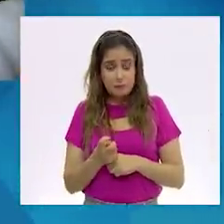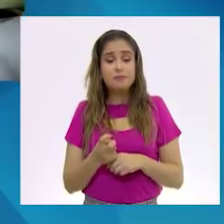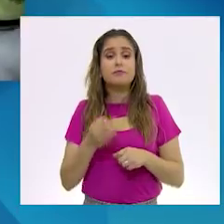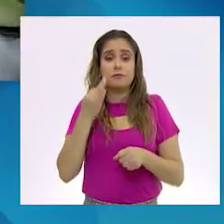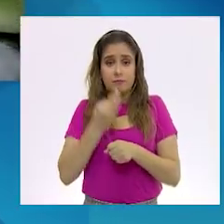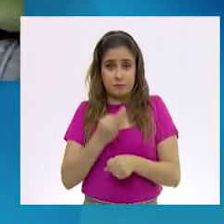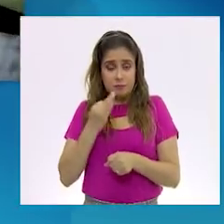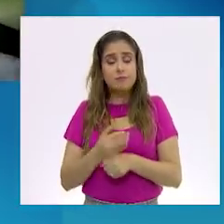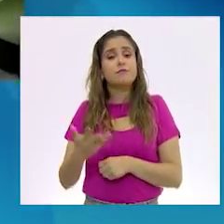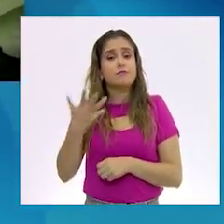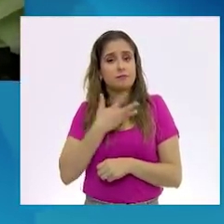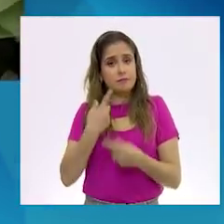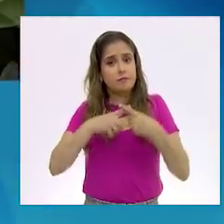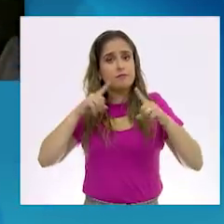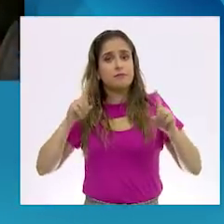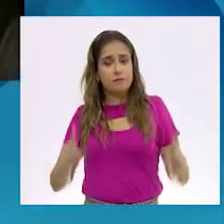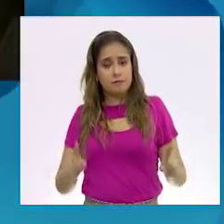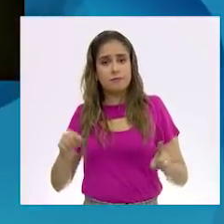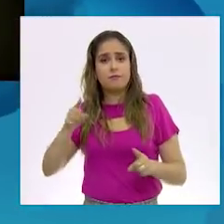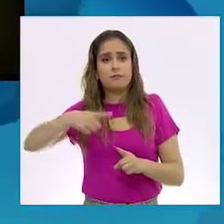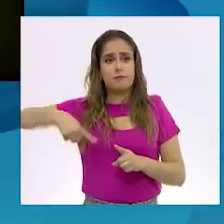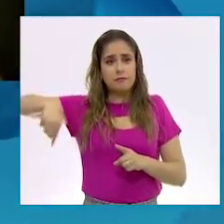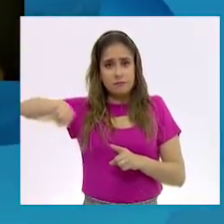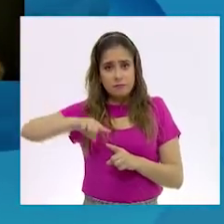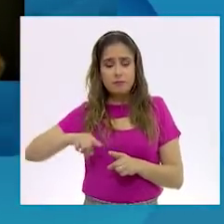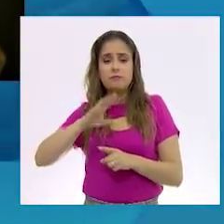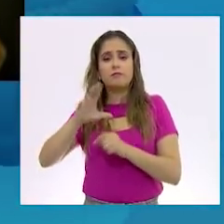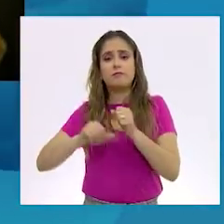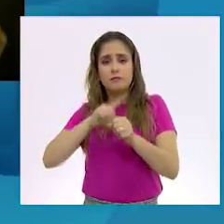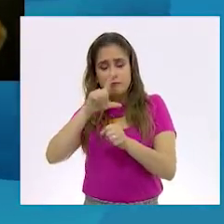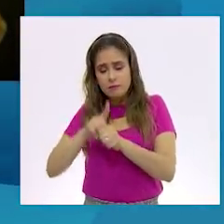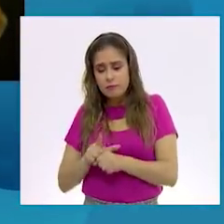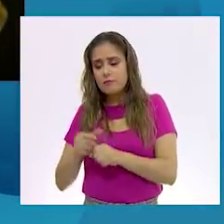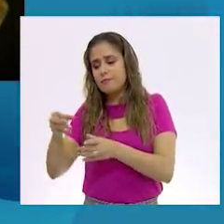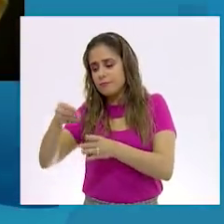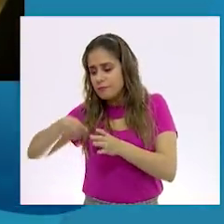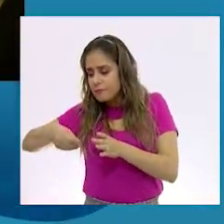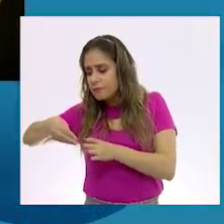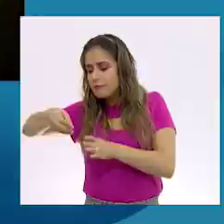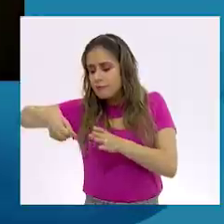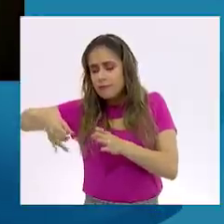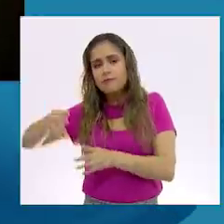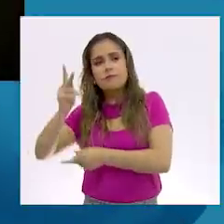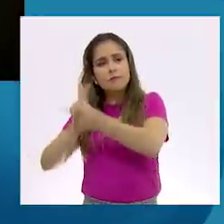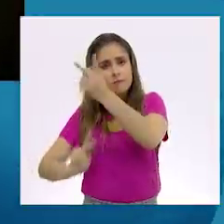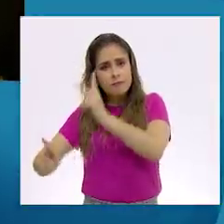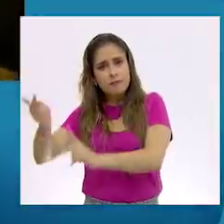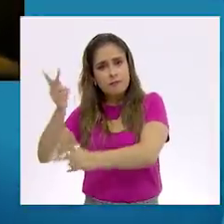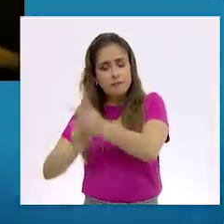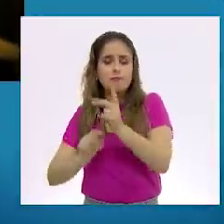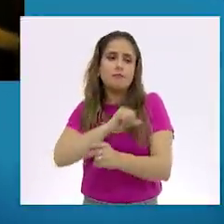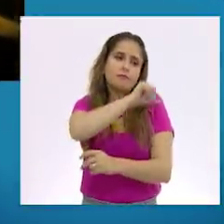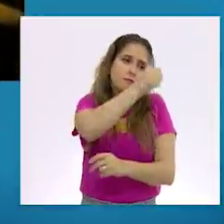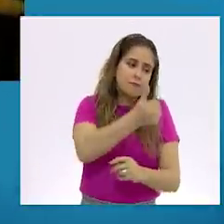la actualidad existe la especie domesticada, su pariente silvestre ancestral y otros parientes